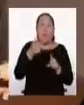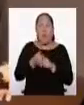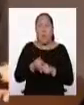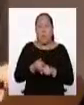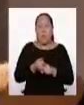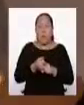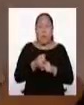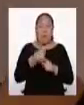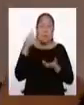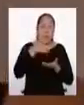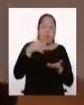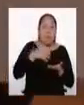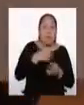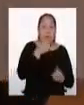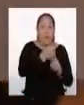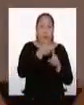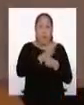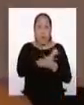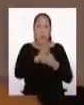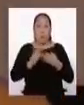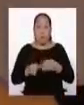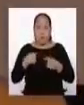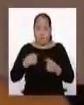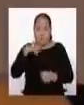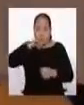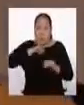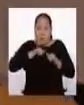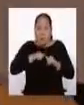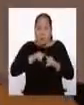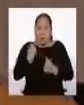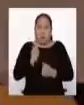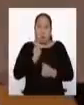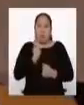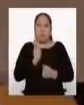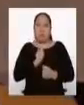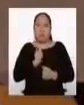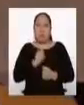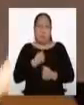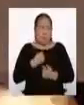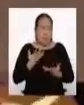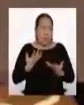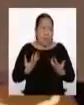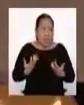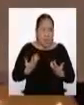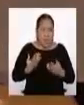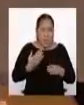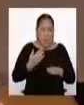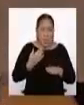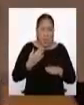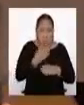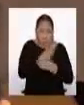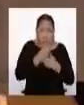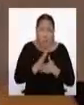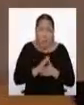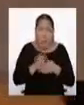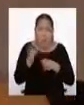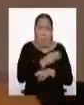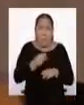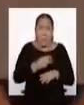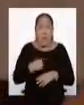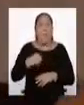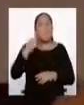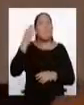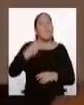canciones, con todas estas ganas de querer compartir la música, porque para mí la música era jugar con mis amigos.